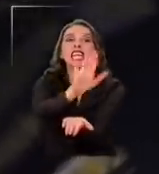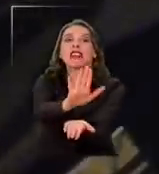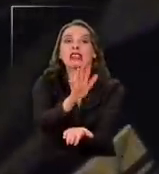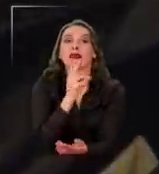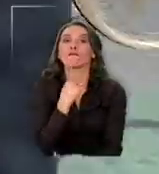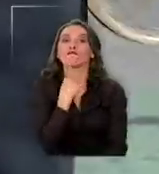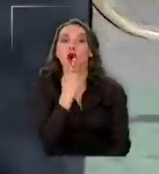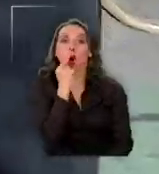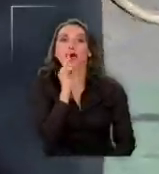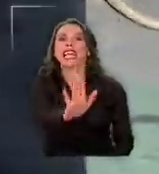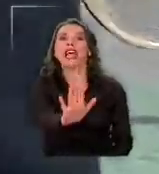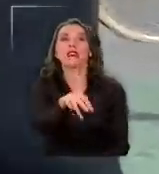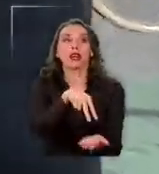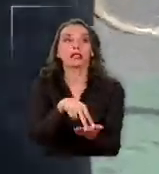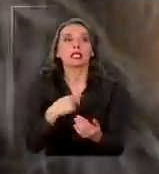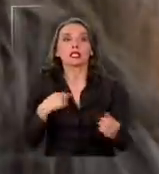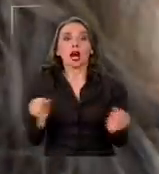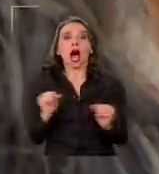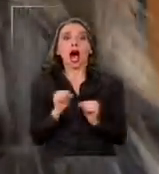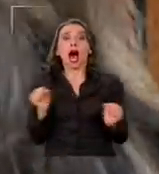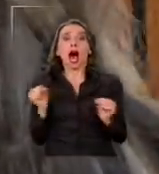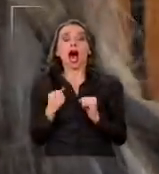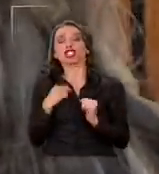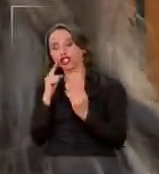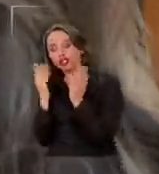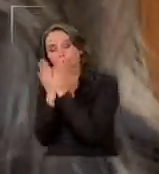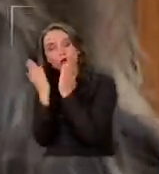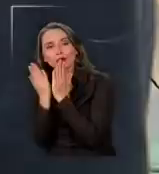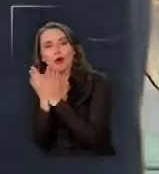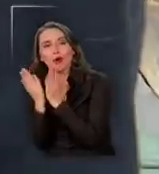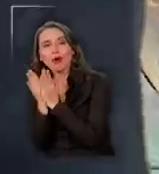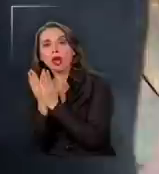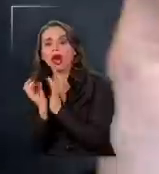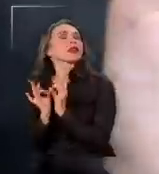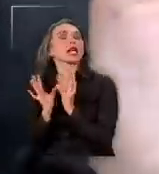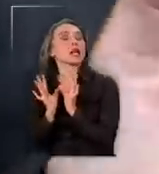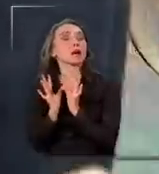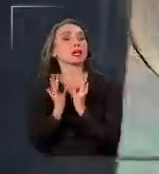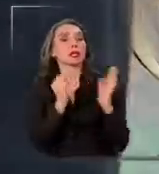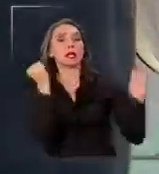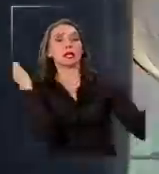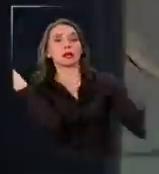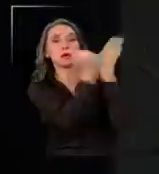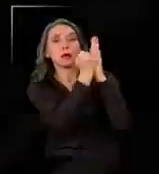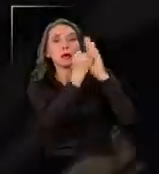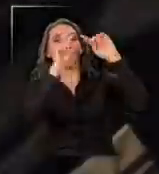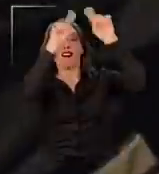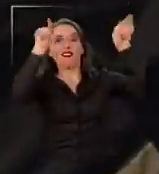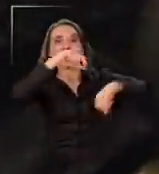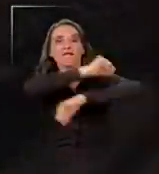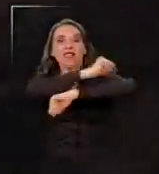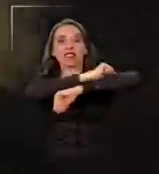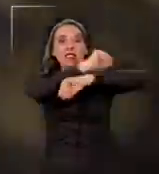Quédate ahí. Me dio una crisis de pánico. Yo estaba estudiando y de repente quebraron toda la ventana.